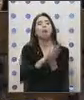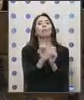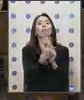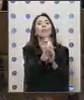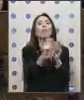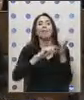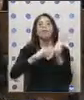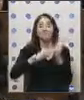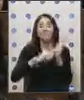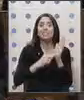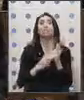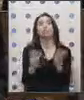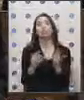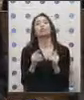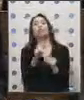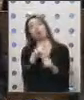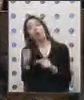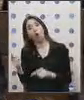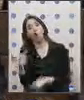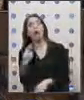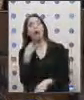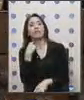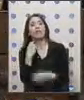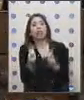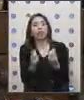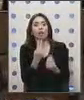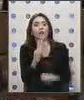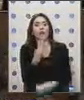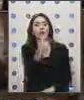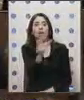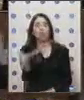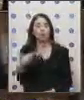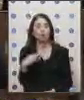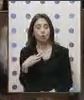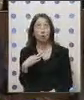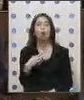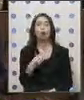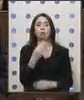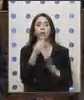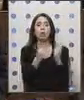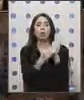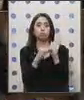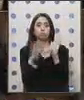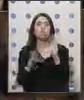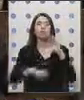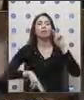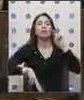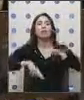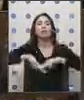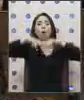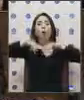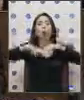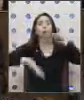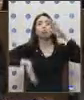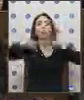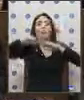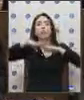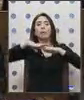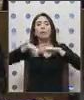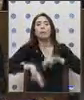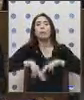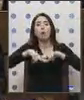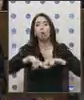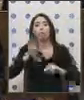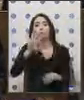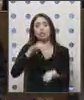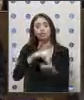cualquier ciudadano. Se establecen también las condiciones en relación a los montos, hasta 5.000 UF, y que no exista la tenencia o